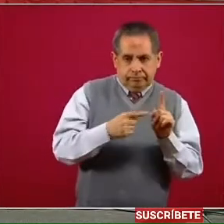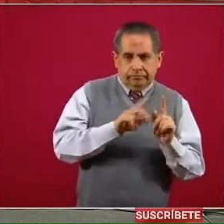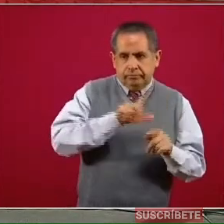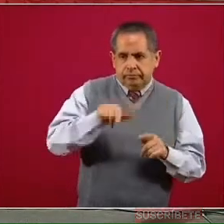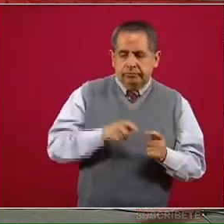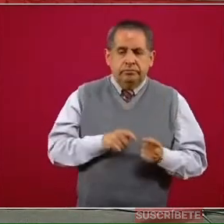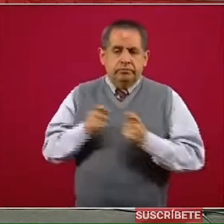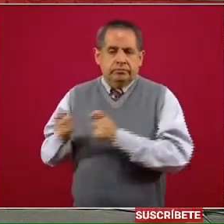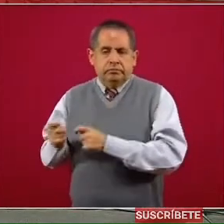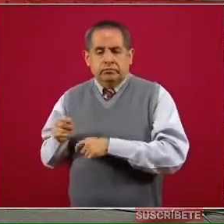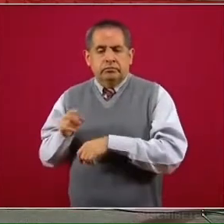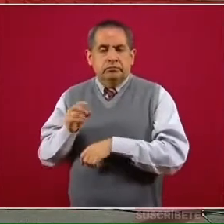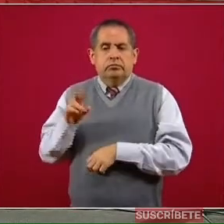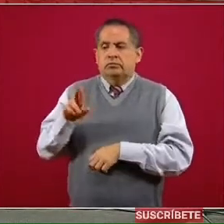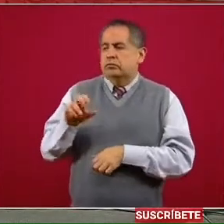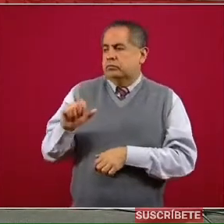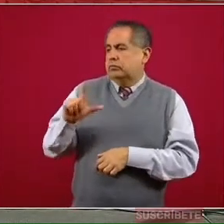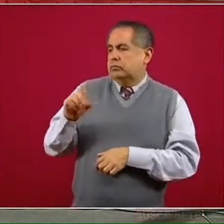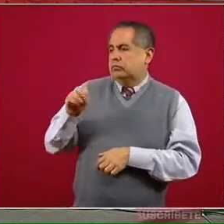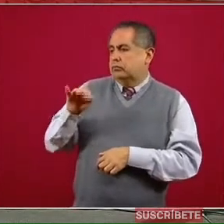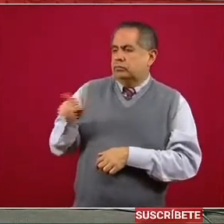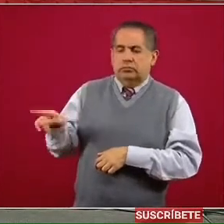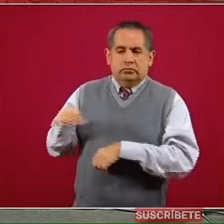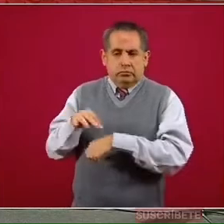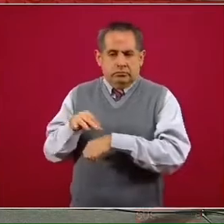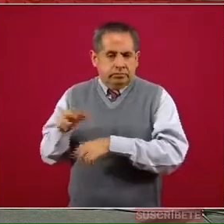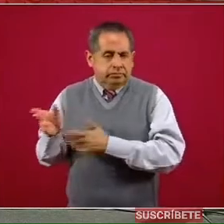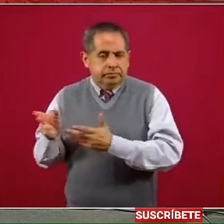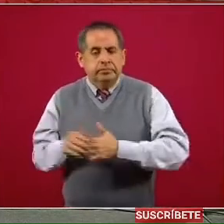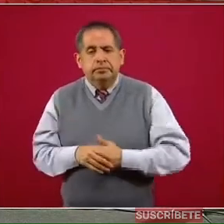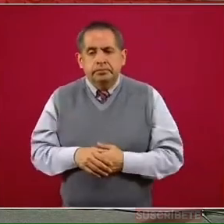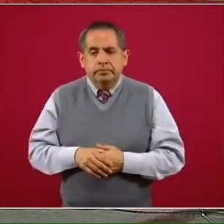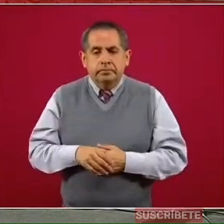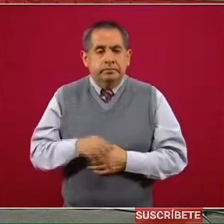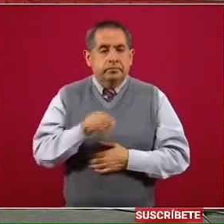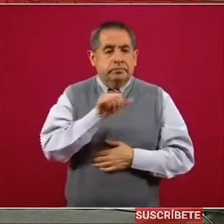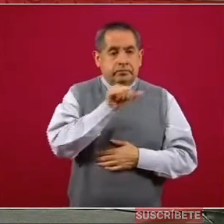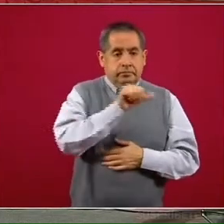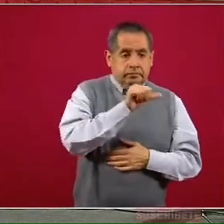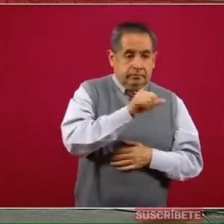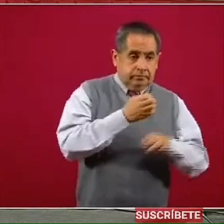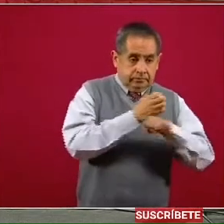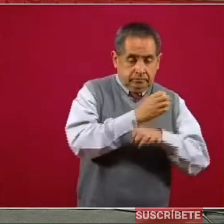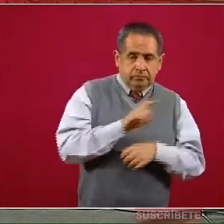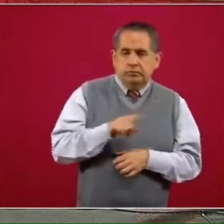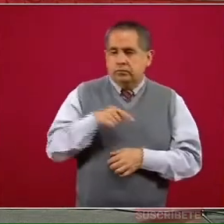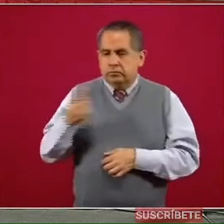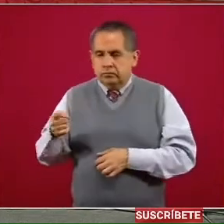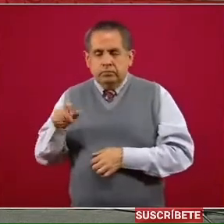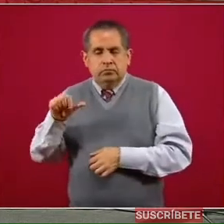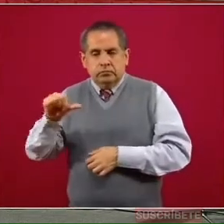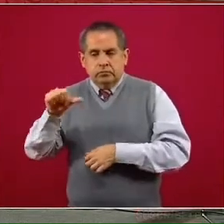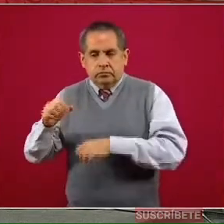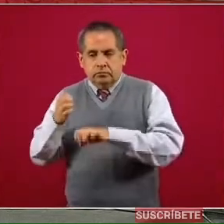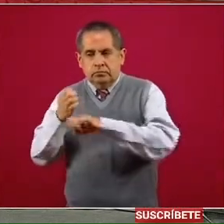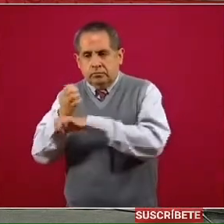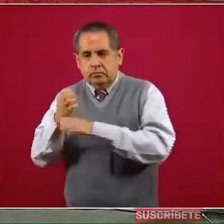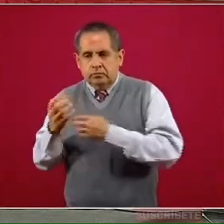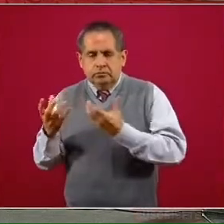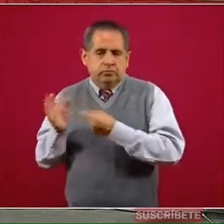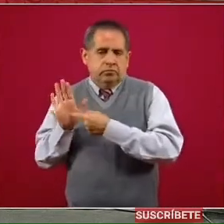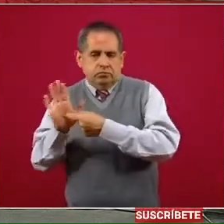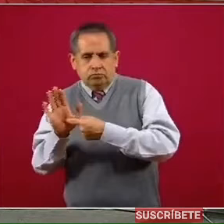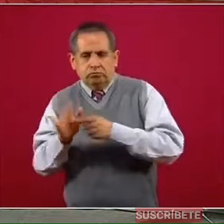luego le dejamos al doctor Alomía que presentará la otra mitad. 16 entidades, luego el doctor Alomía presentará las otras 16